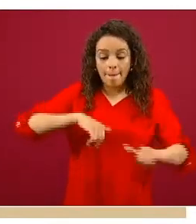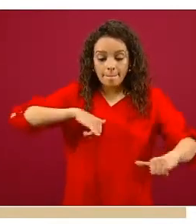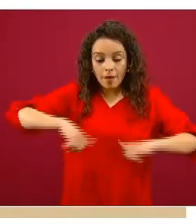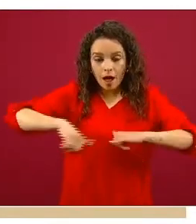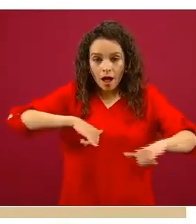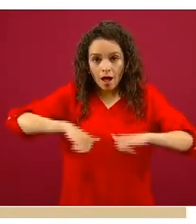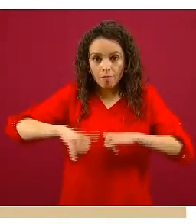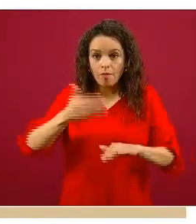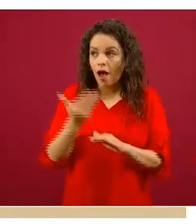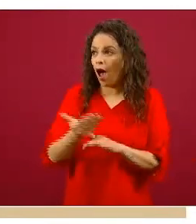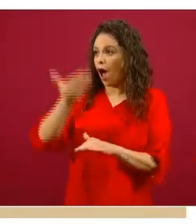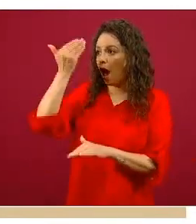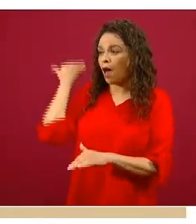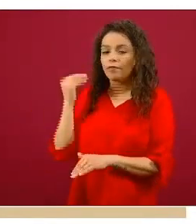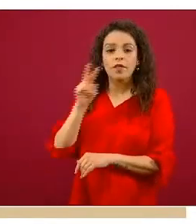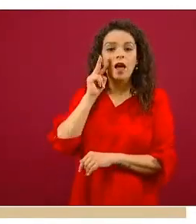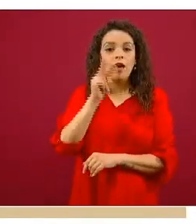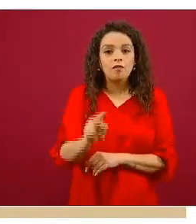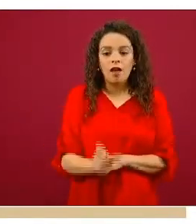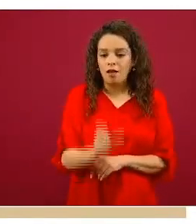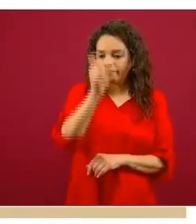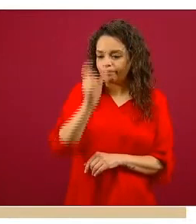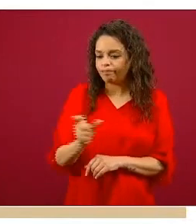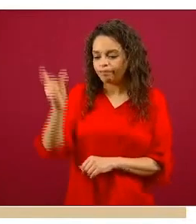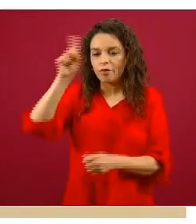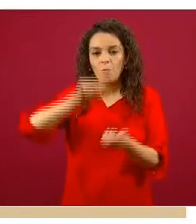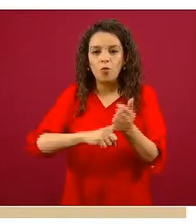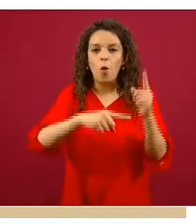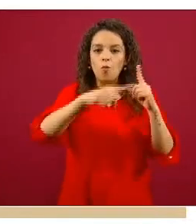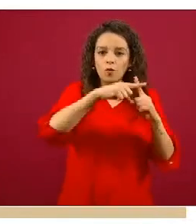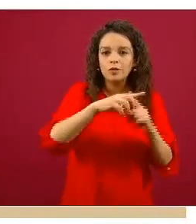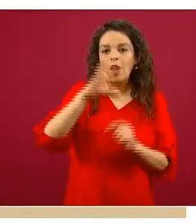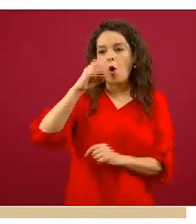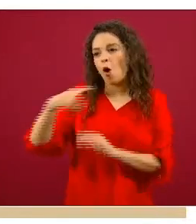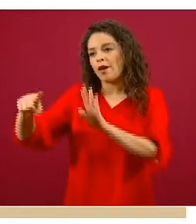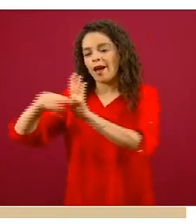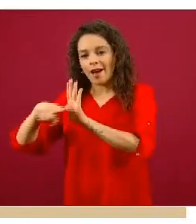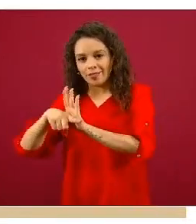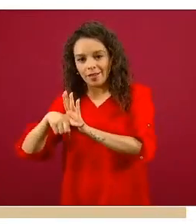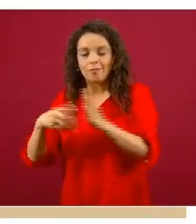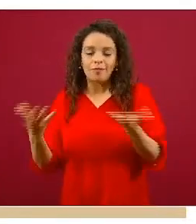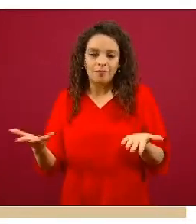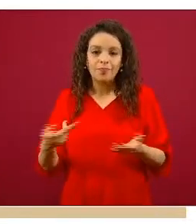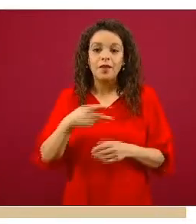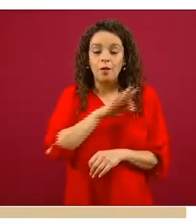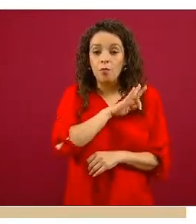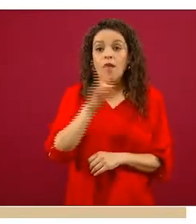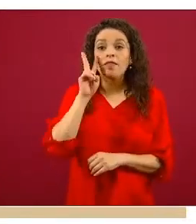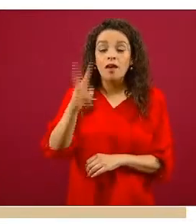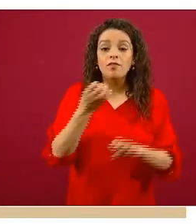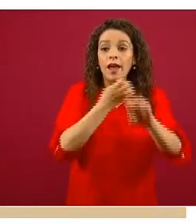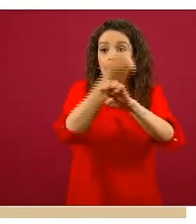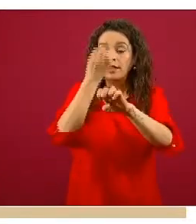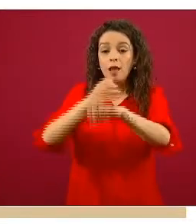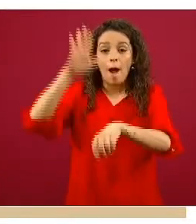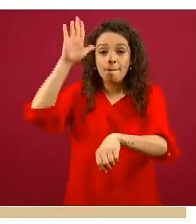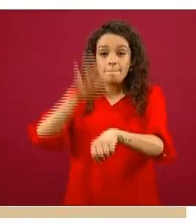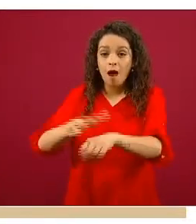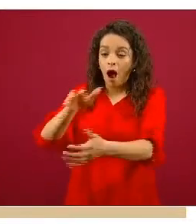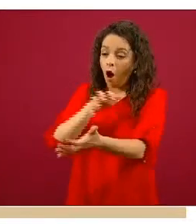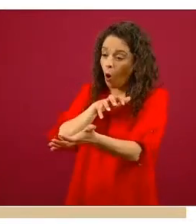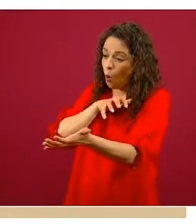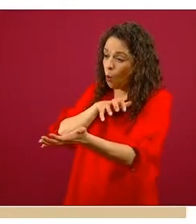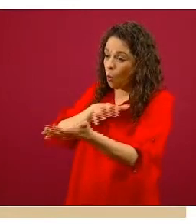antes presentábamos como barras positivas y negativas, y como podemos ver, los estados que mayor incremento en